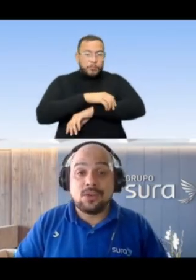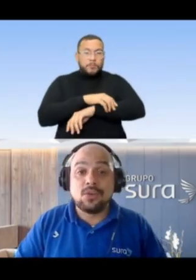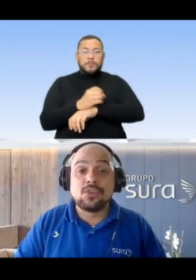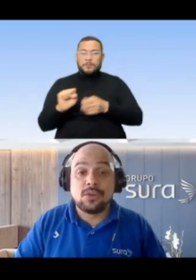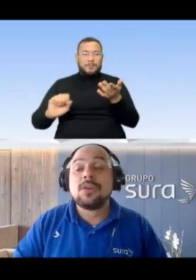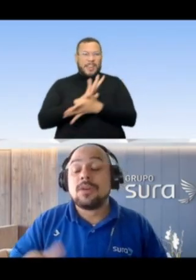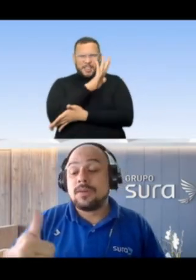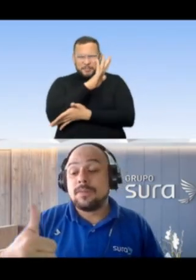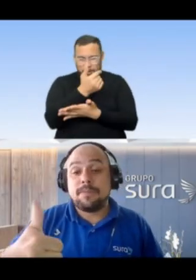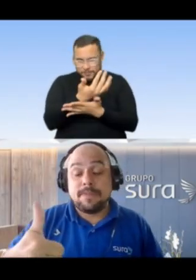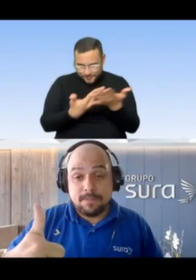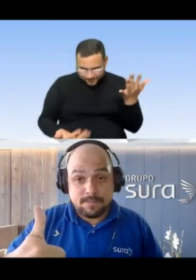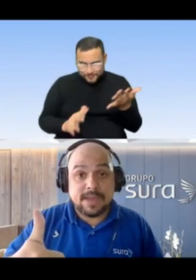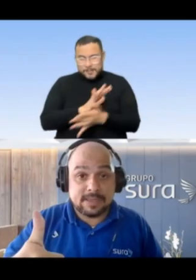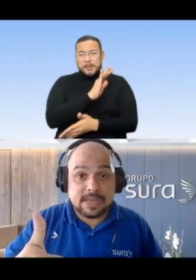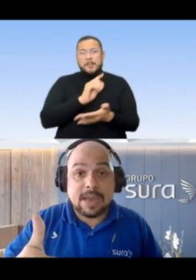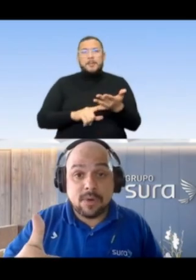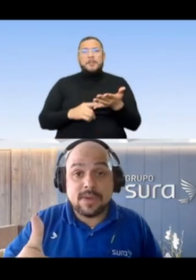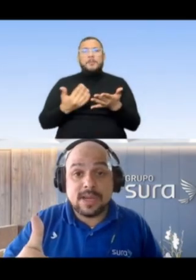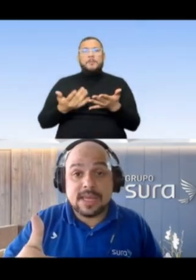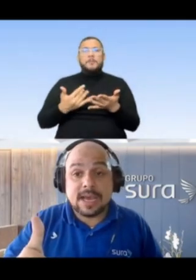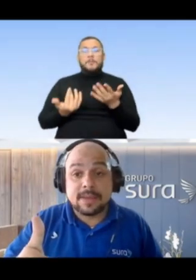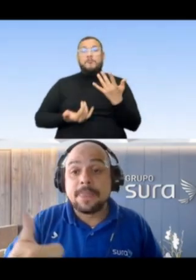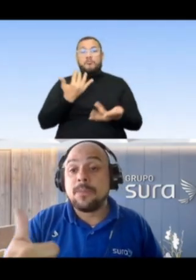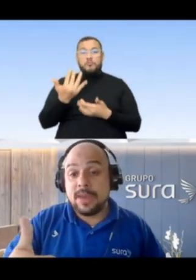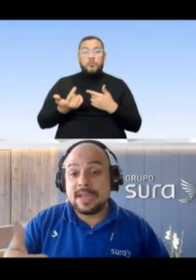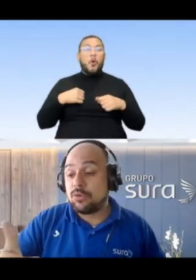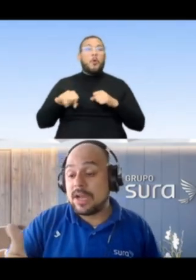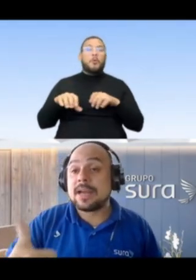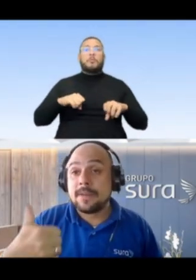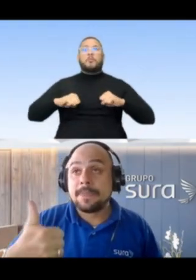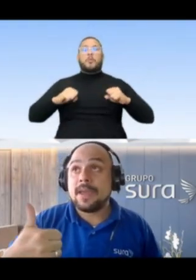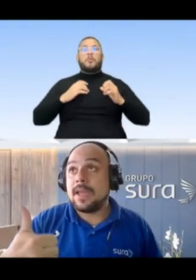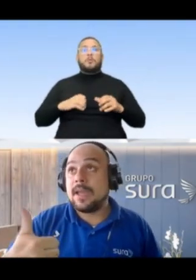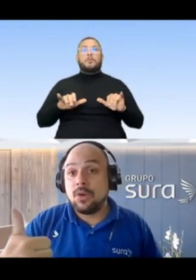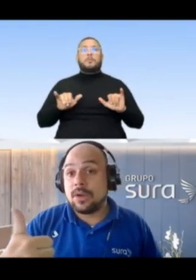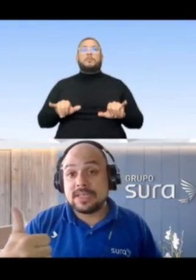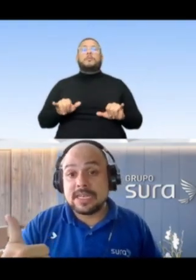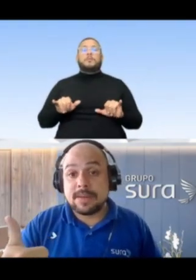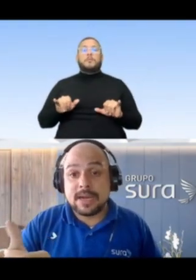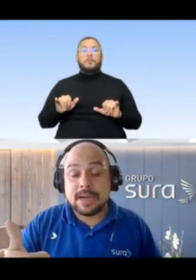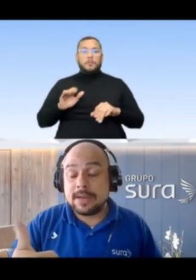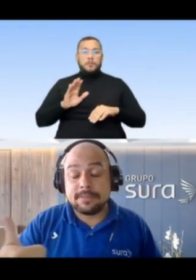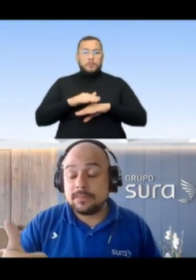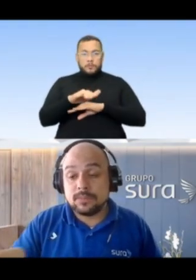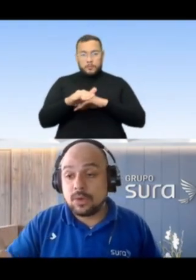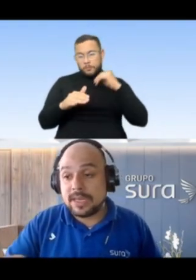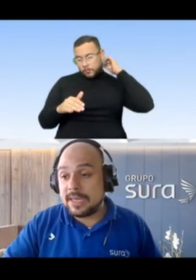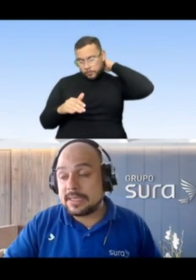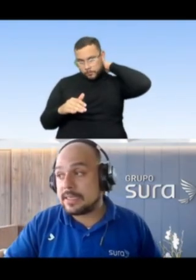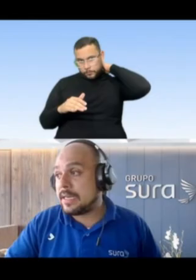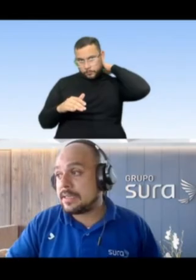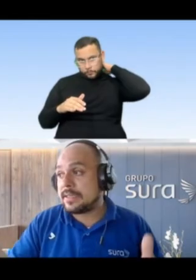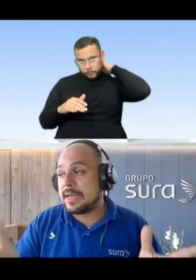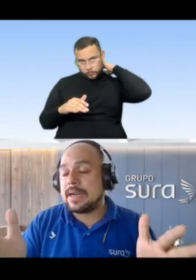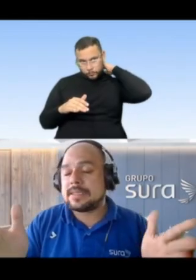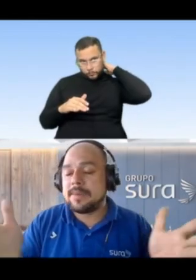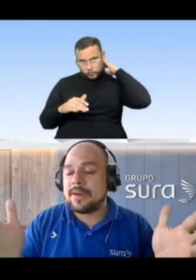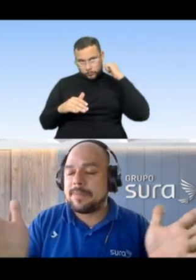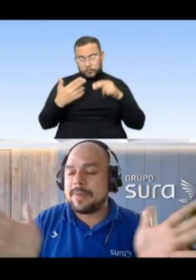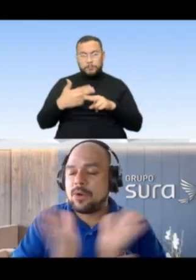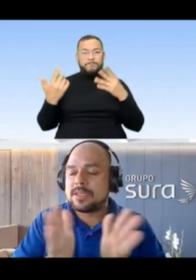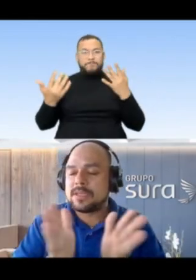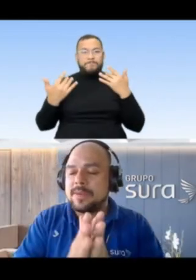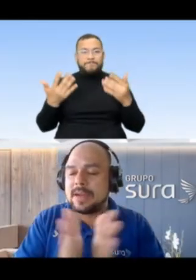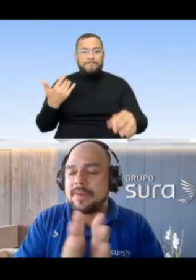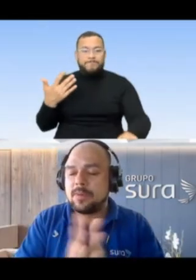quemaduras, incluso pérdida de movilidad. Puede causar lo que se llama, lo que es esta,